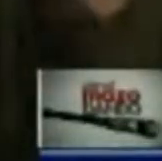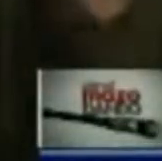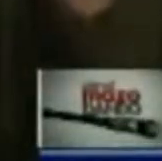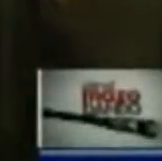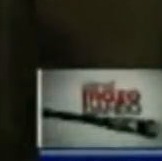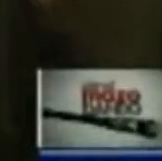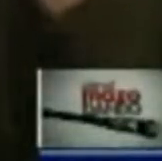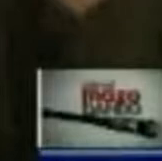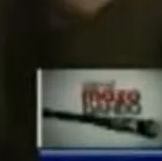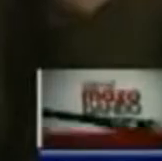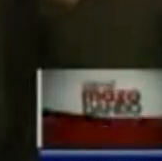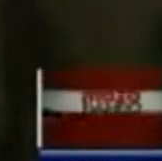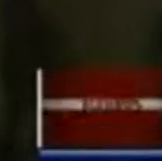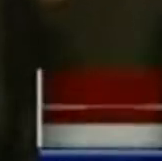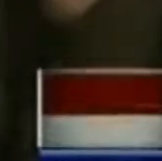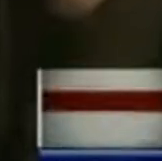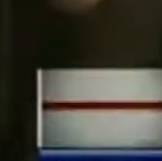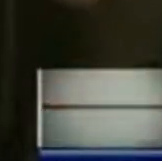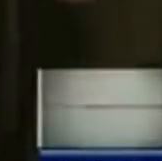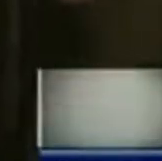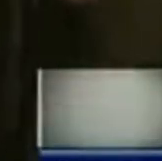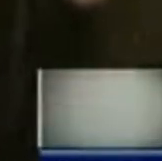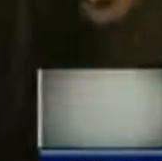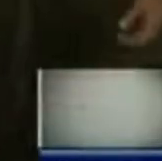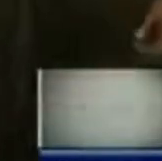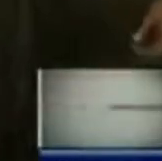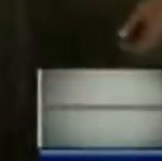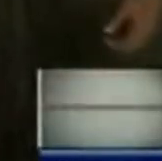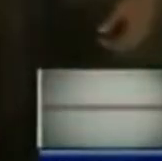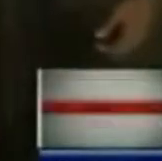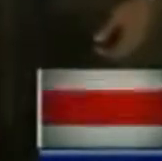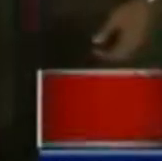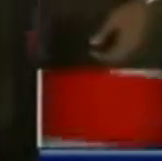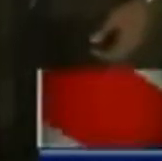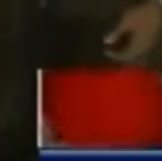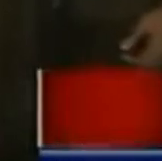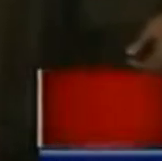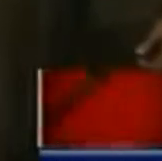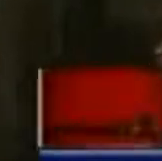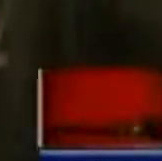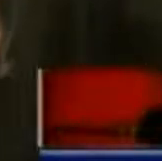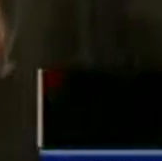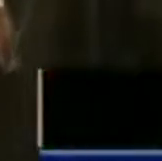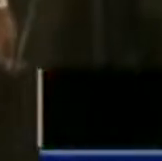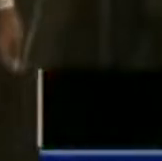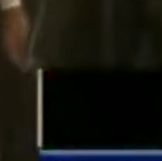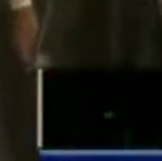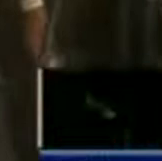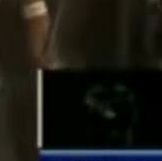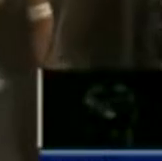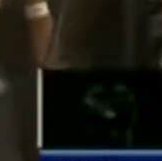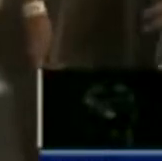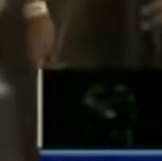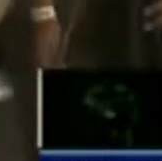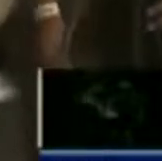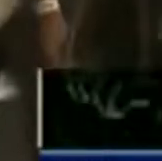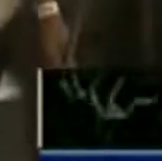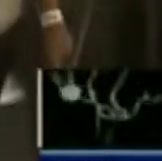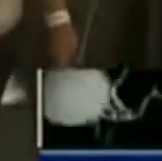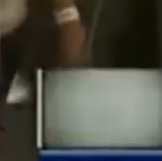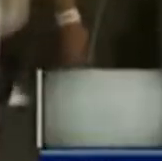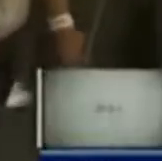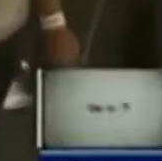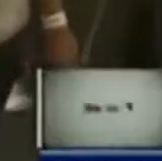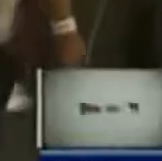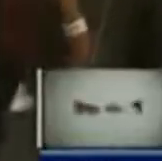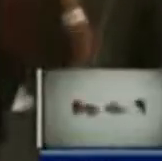soy una bebé llora cuando hay que llorar y brille con evidencia